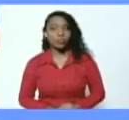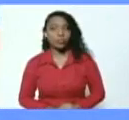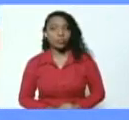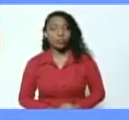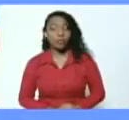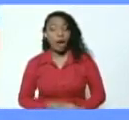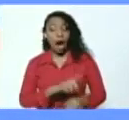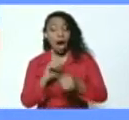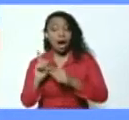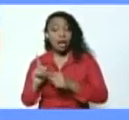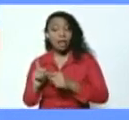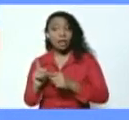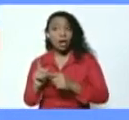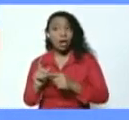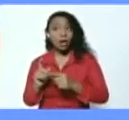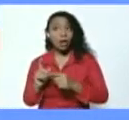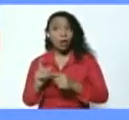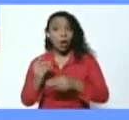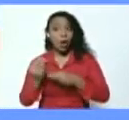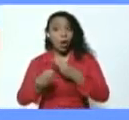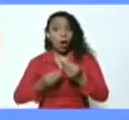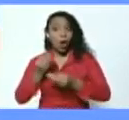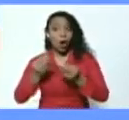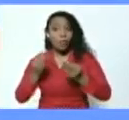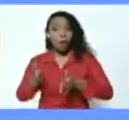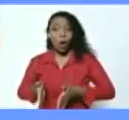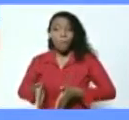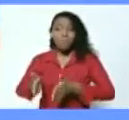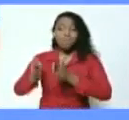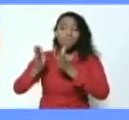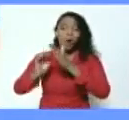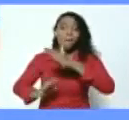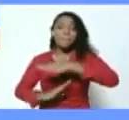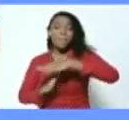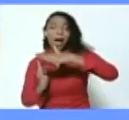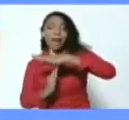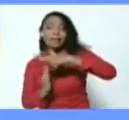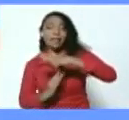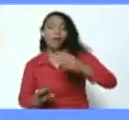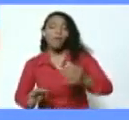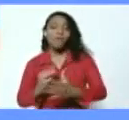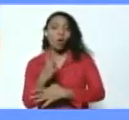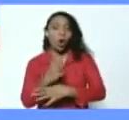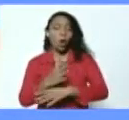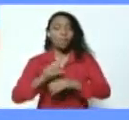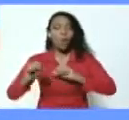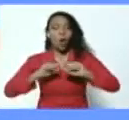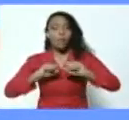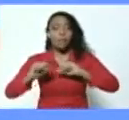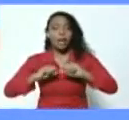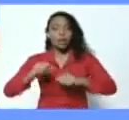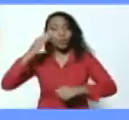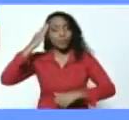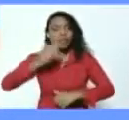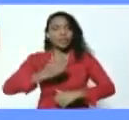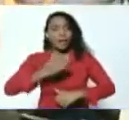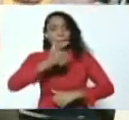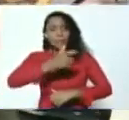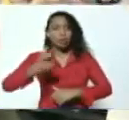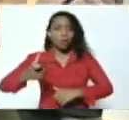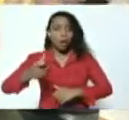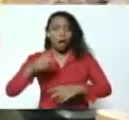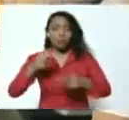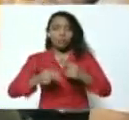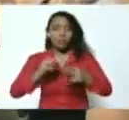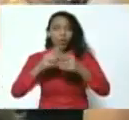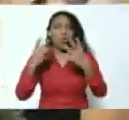Y allí como columna fundamental el movimiento cívico-militar que construyó el propio Chávez con su pueblo,